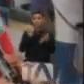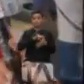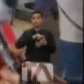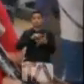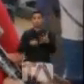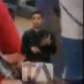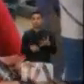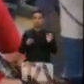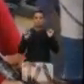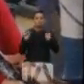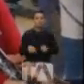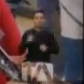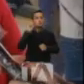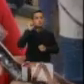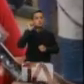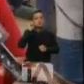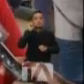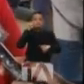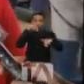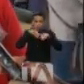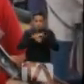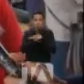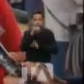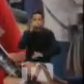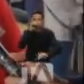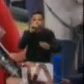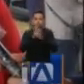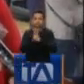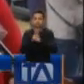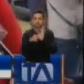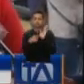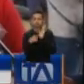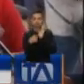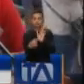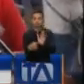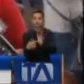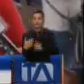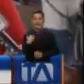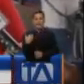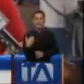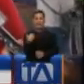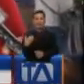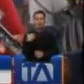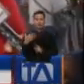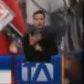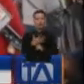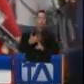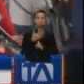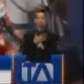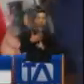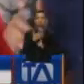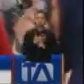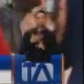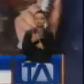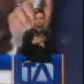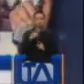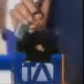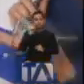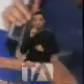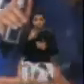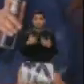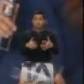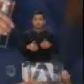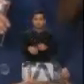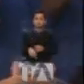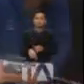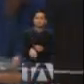en cualquiera de ellas las mujeres pueden acercarse a presentar una queja de acoso o de violencia sexual. Muchísimas gracias. Usted